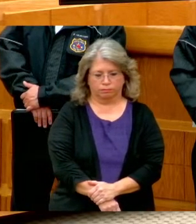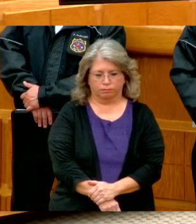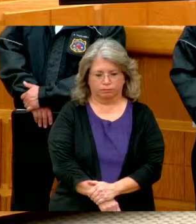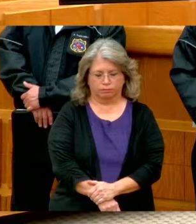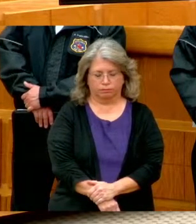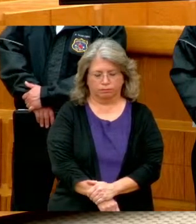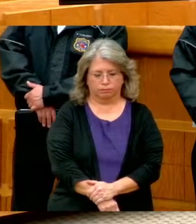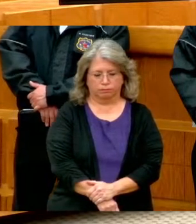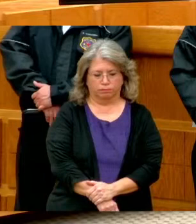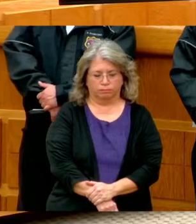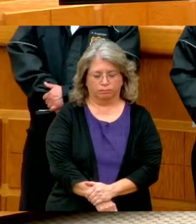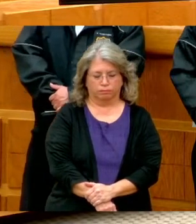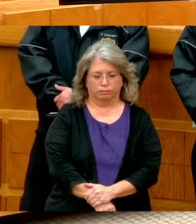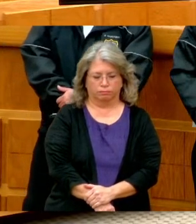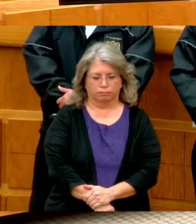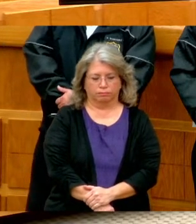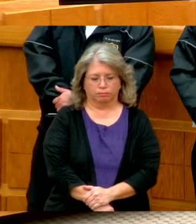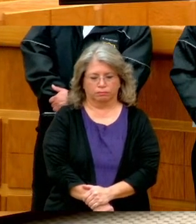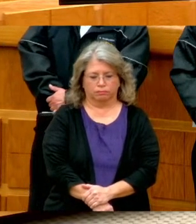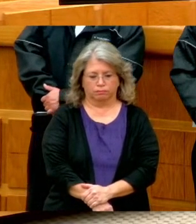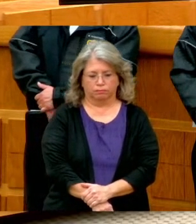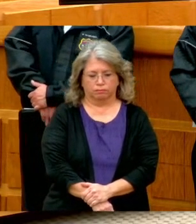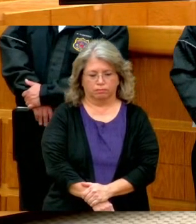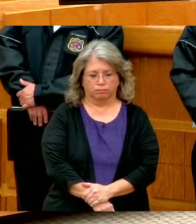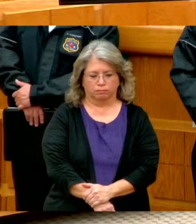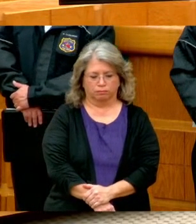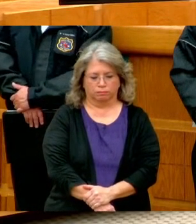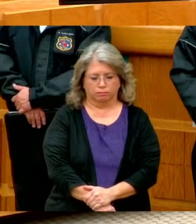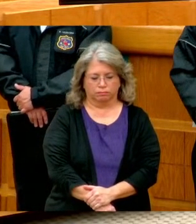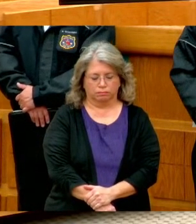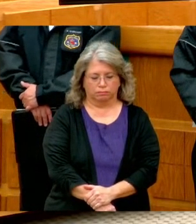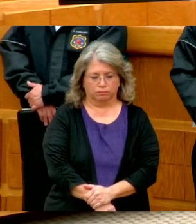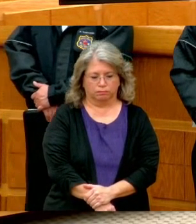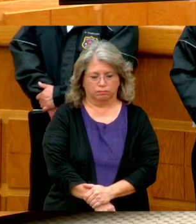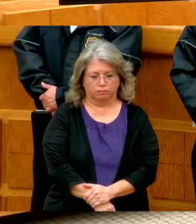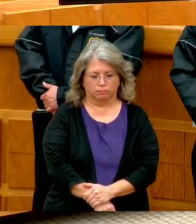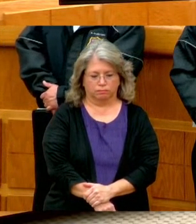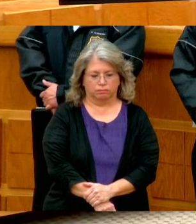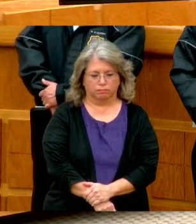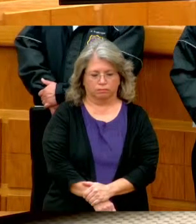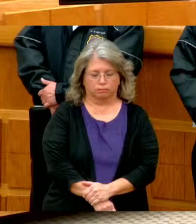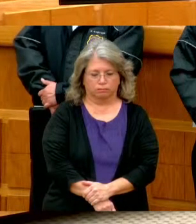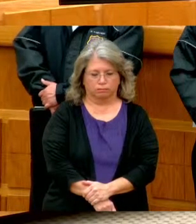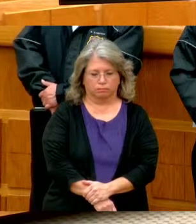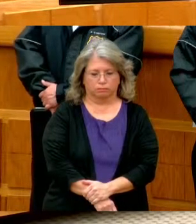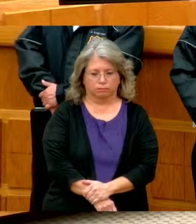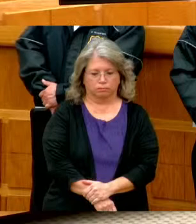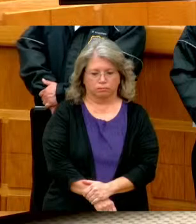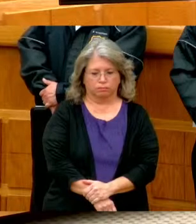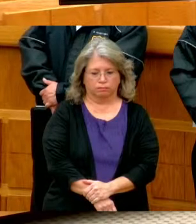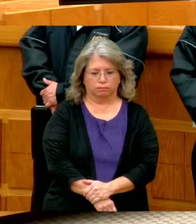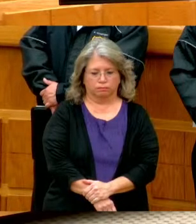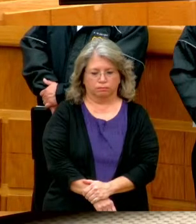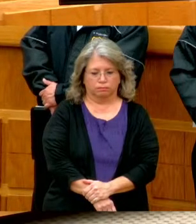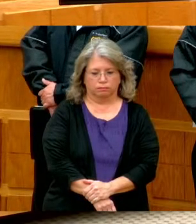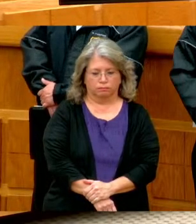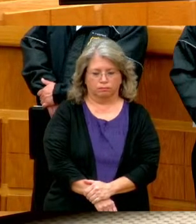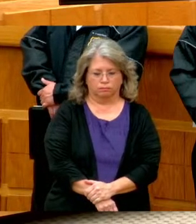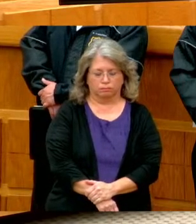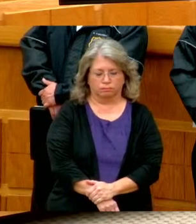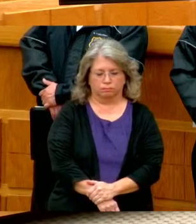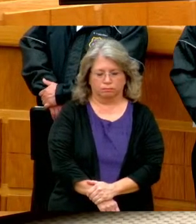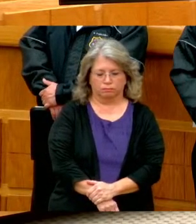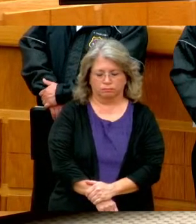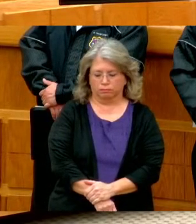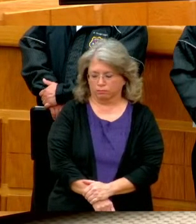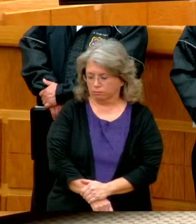Salud y esperamos que te ayude a saber qué está pasando si no estás en comunicación cada día